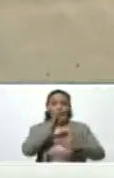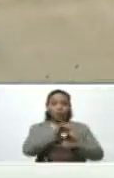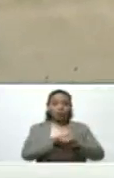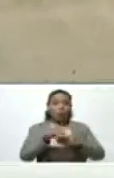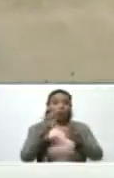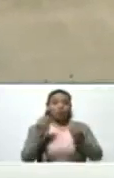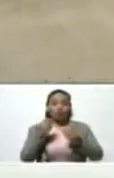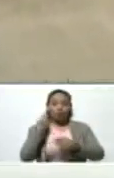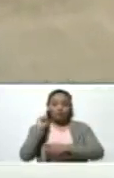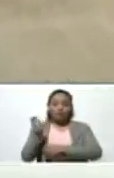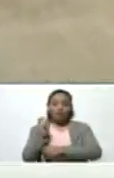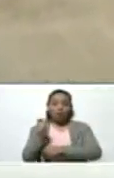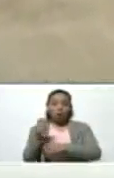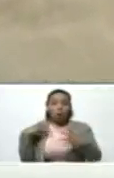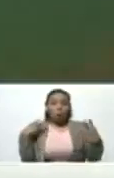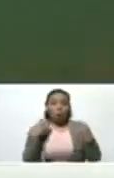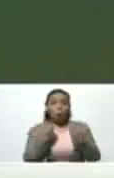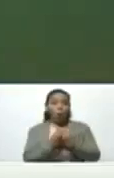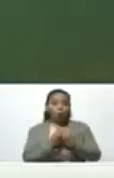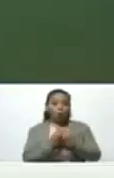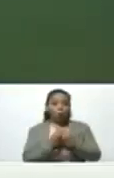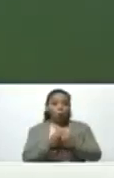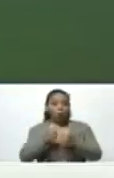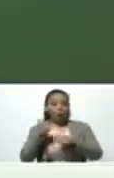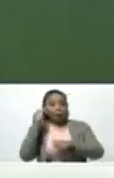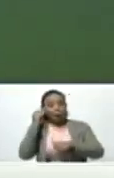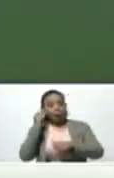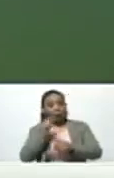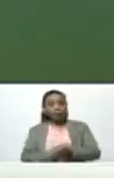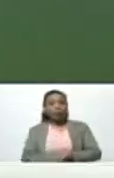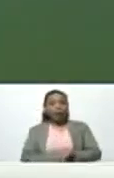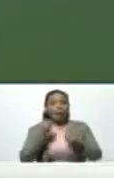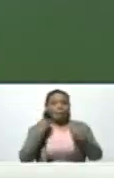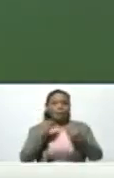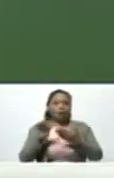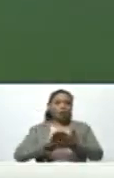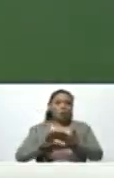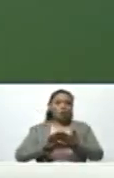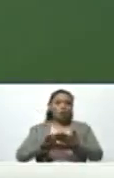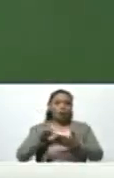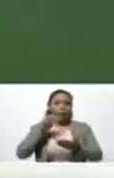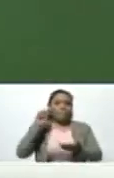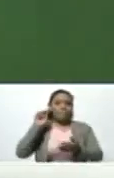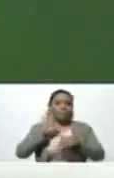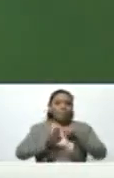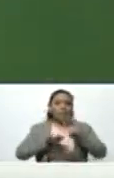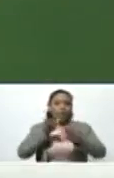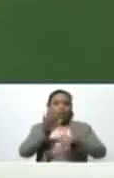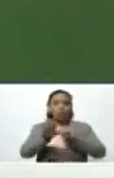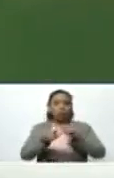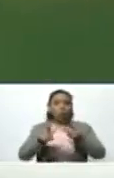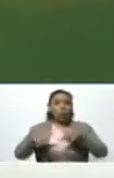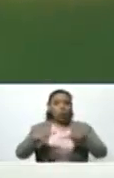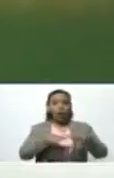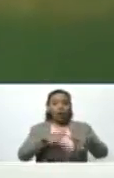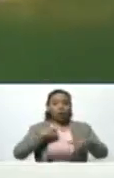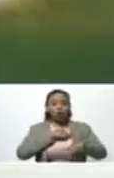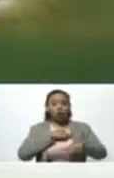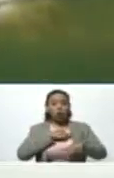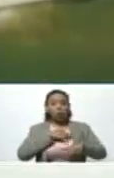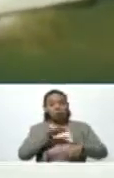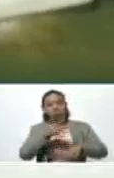financiando de manera conjunta con Gaby, para recuperación de suelo. En espacios que otrora fueron espacios